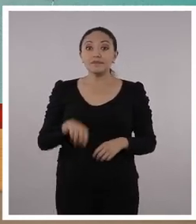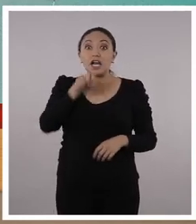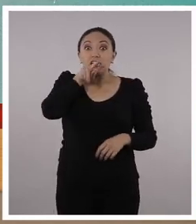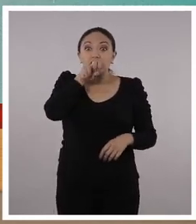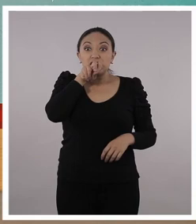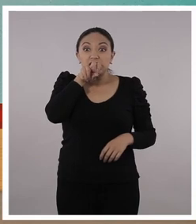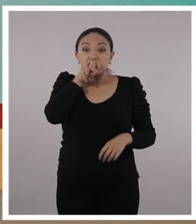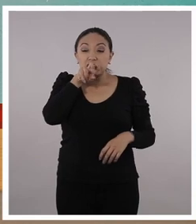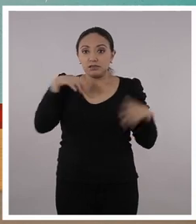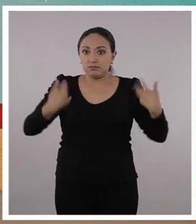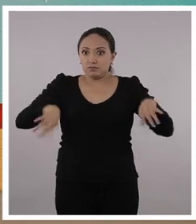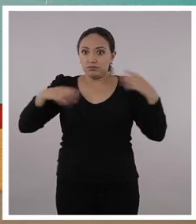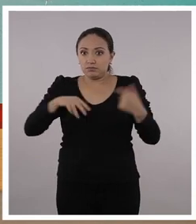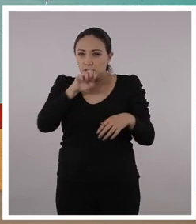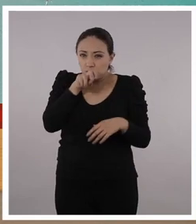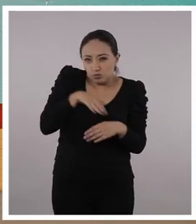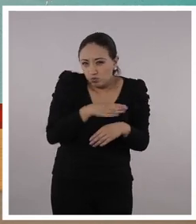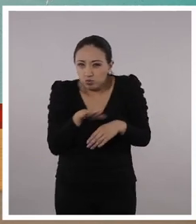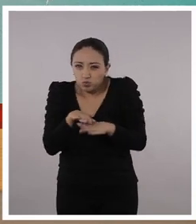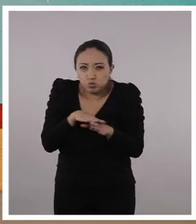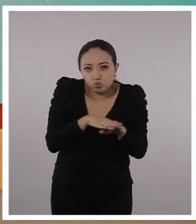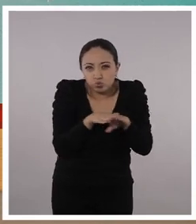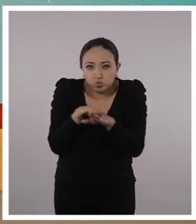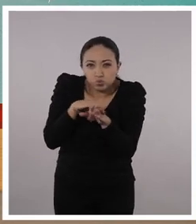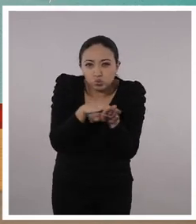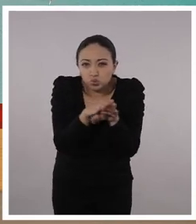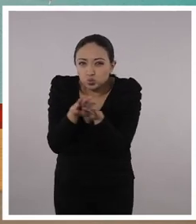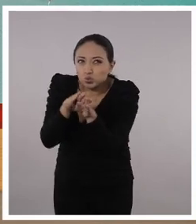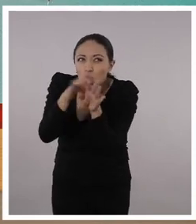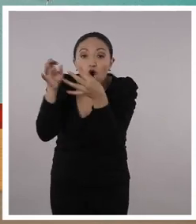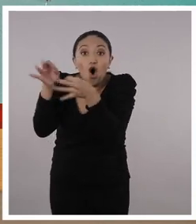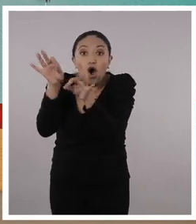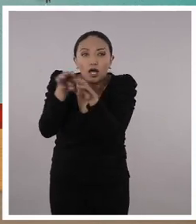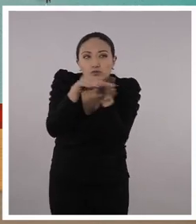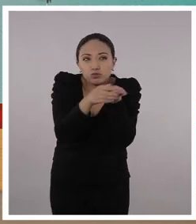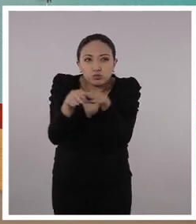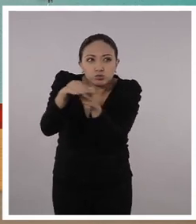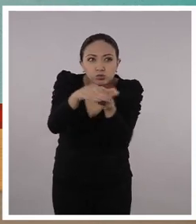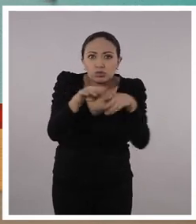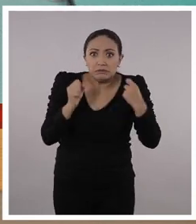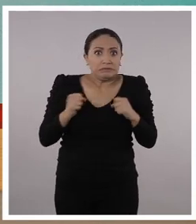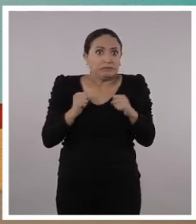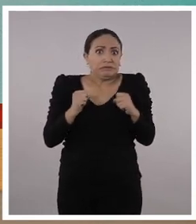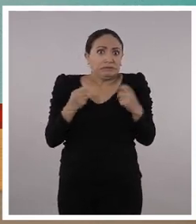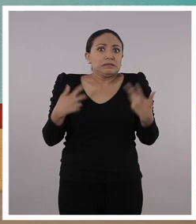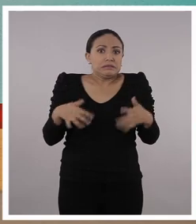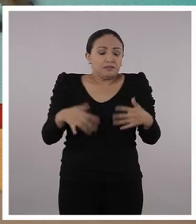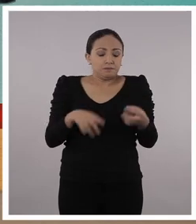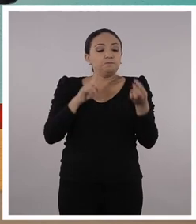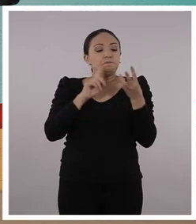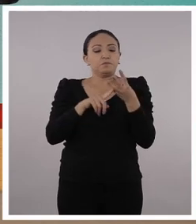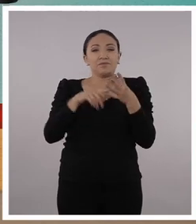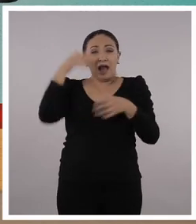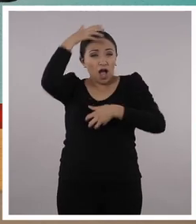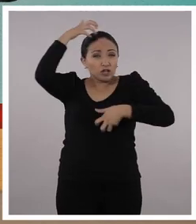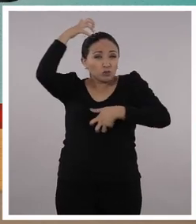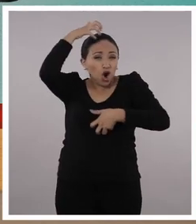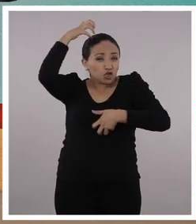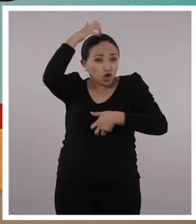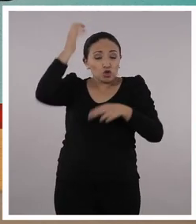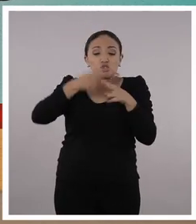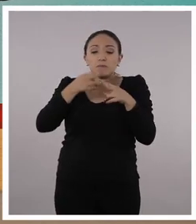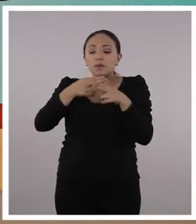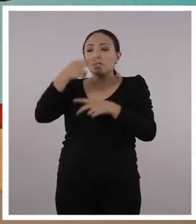La serpiente X se arrastra entre las hojas. ¡Uy, qué miedo! El mono